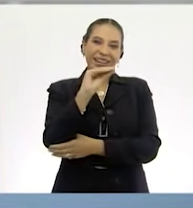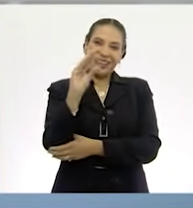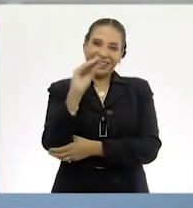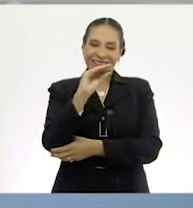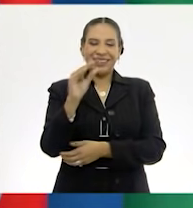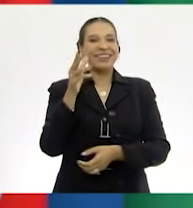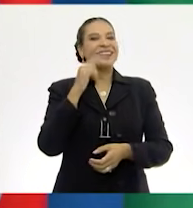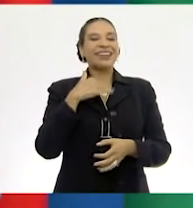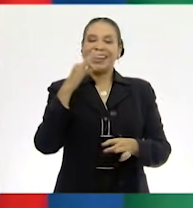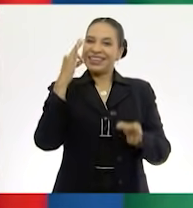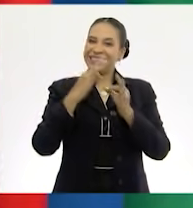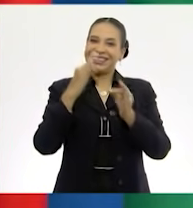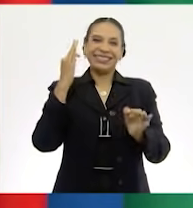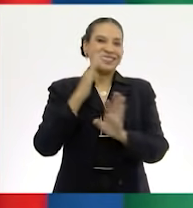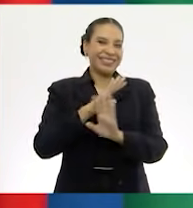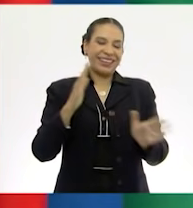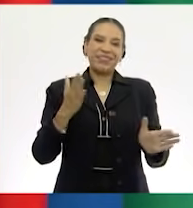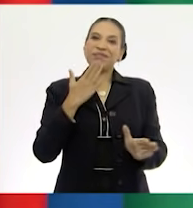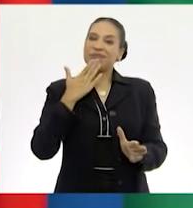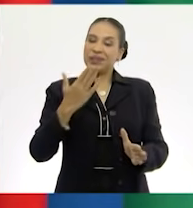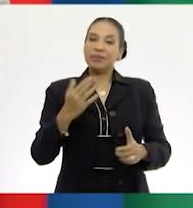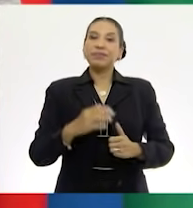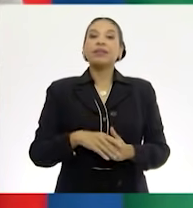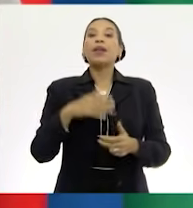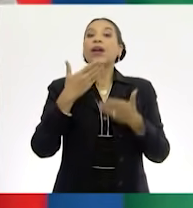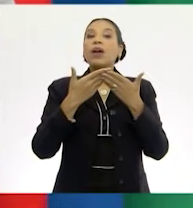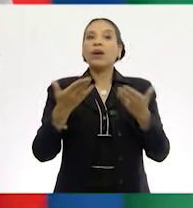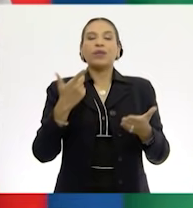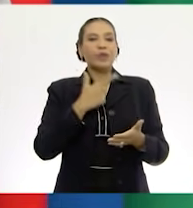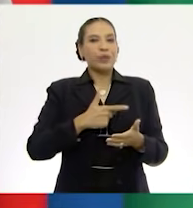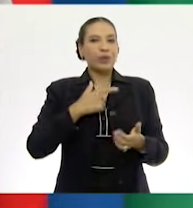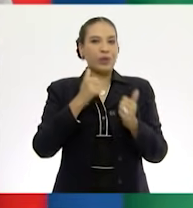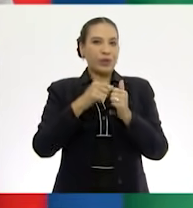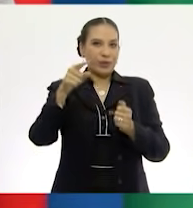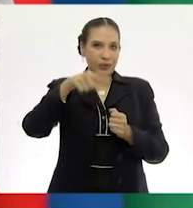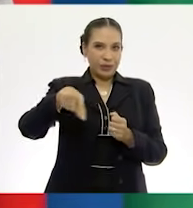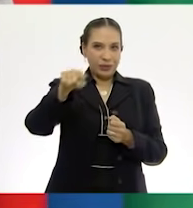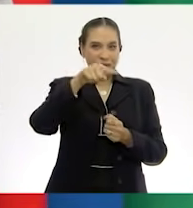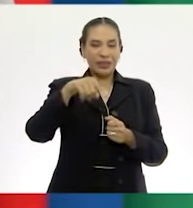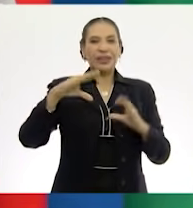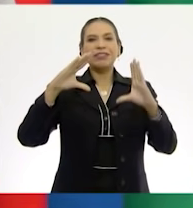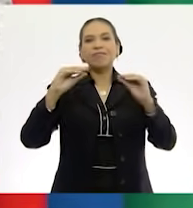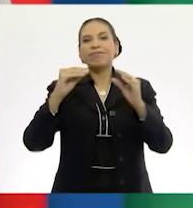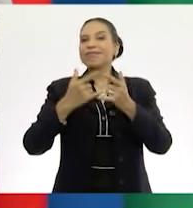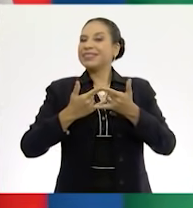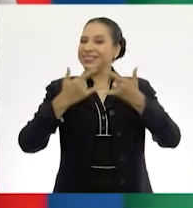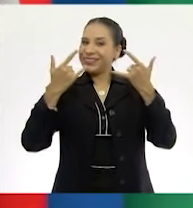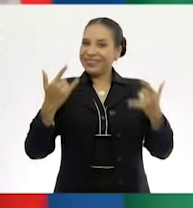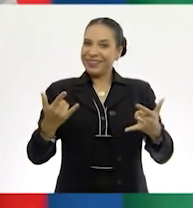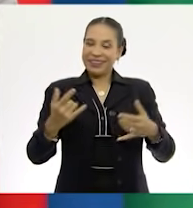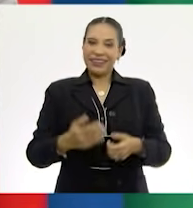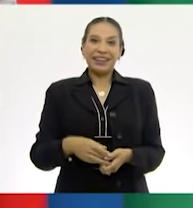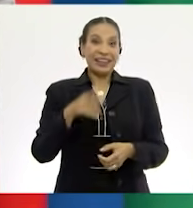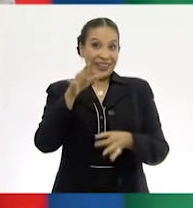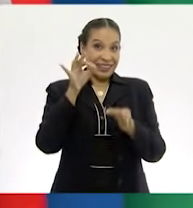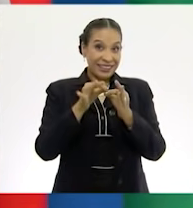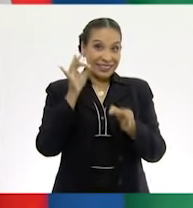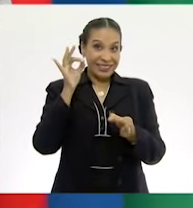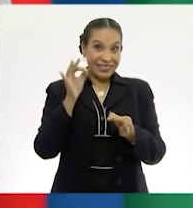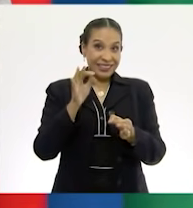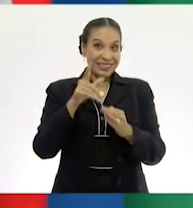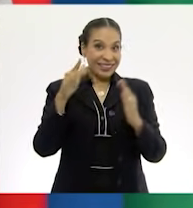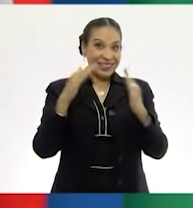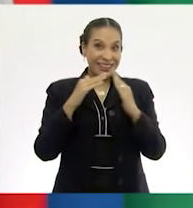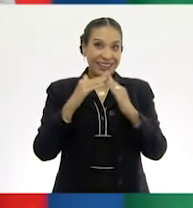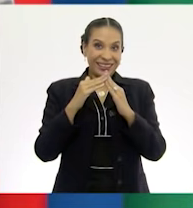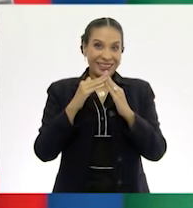listo? Listísimo. Perfecto. Vamos a tener el gusto de estar con ustedes en esta clase de historia. ¿Están listos? ¿Listos